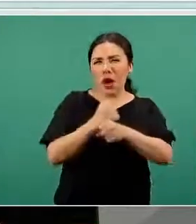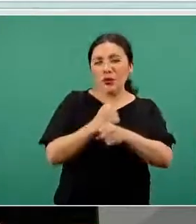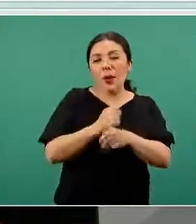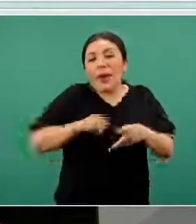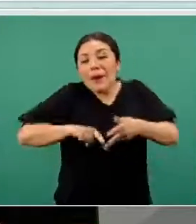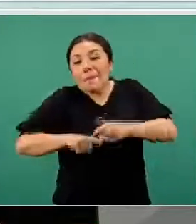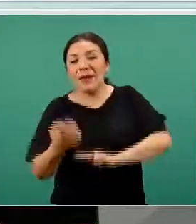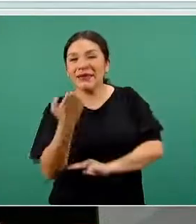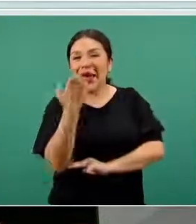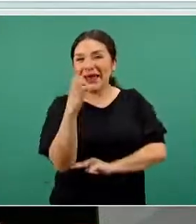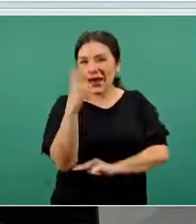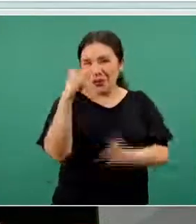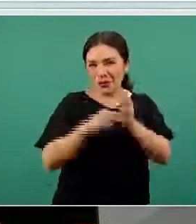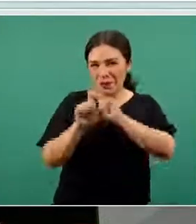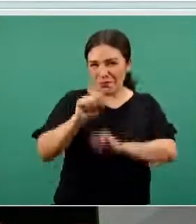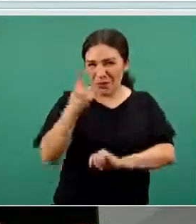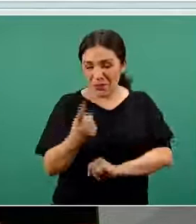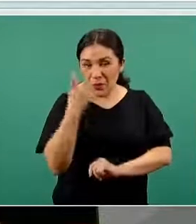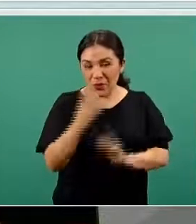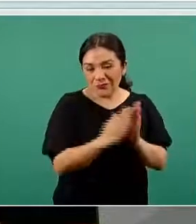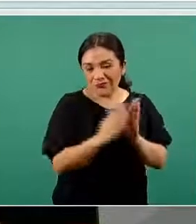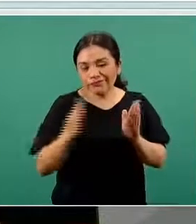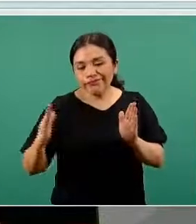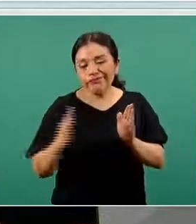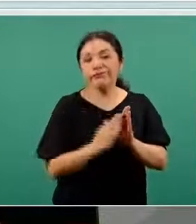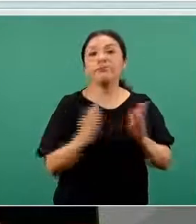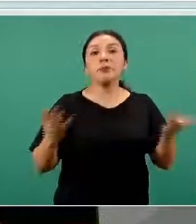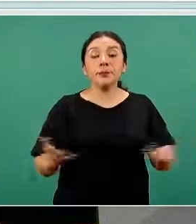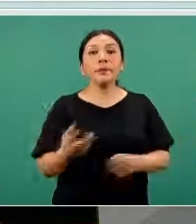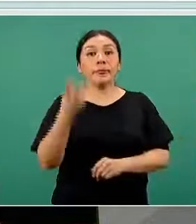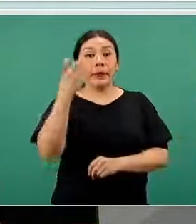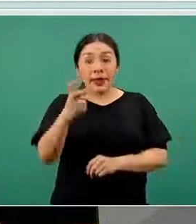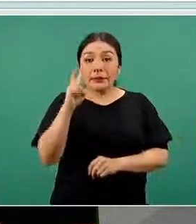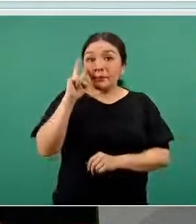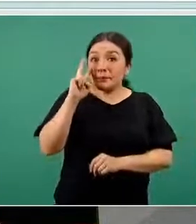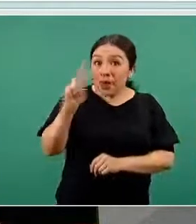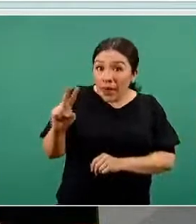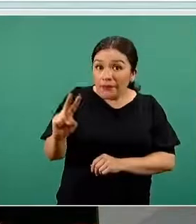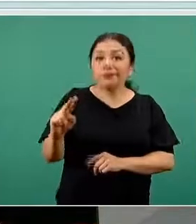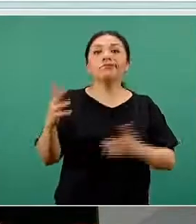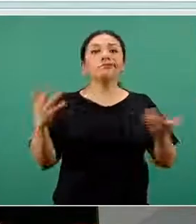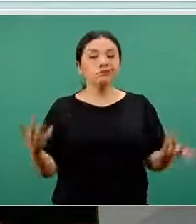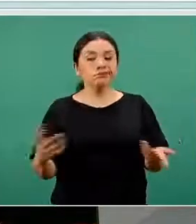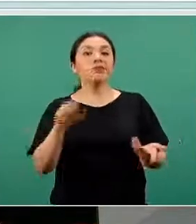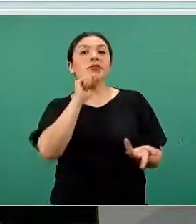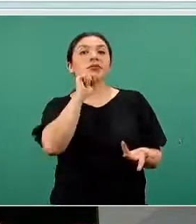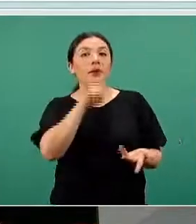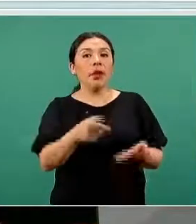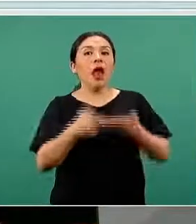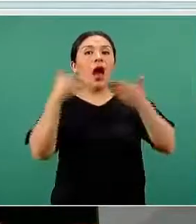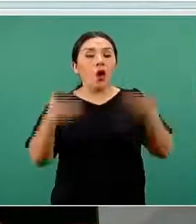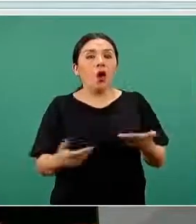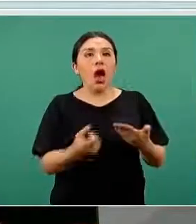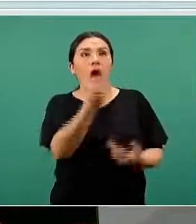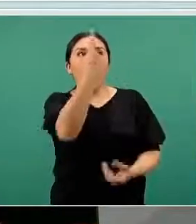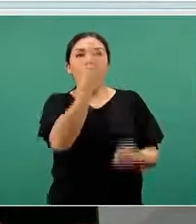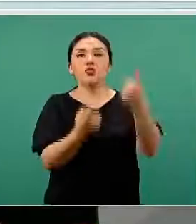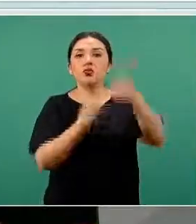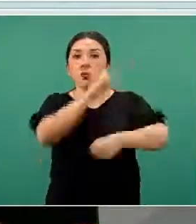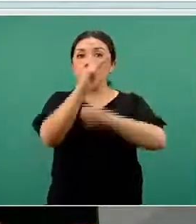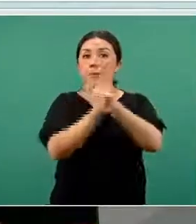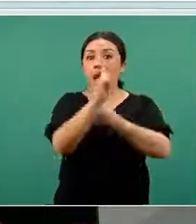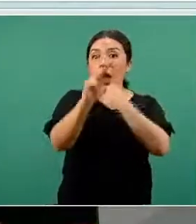inicio de este. Y así, en esta lógica, es que también algunos países,